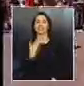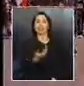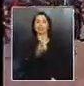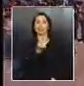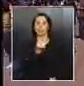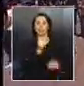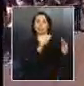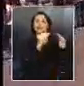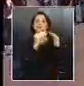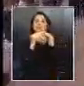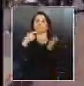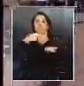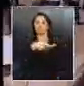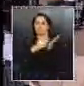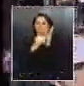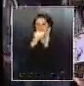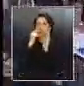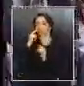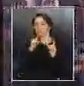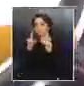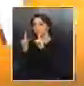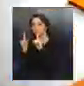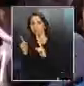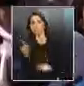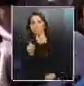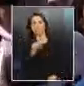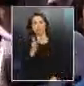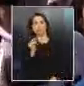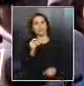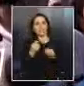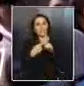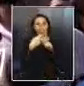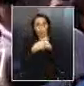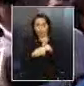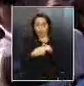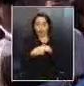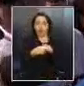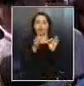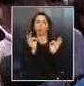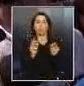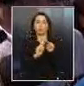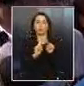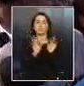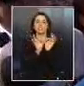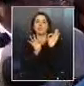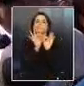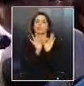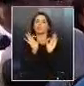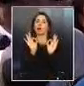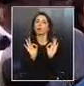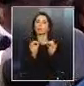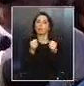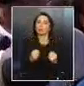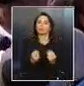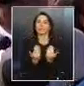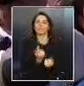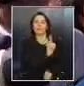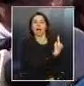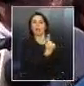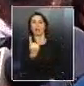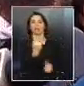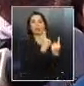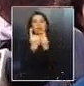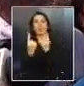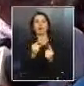escuchemos sus palabras el subsidio que está hecho a la medida e de las posibilidades las necesidades de cada uno cada uno